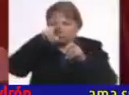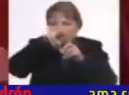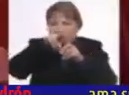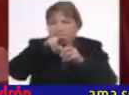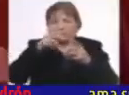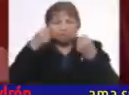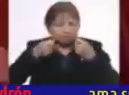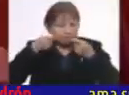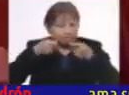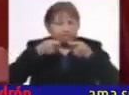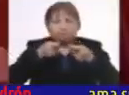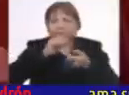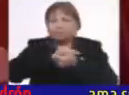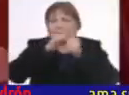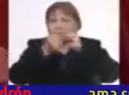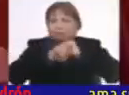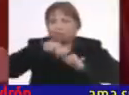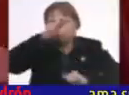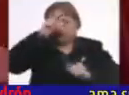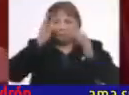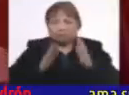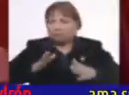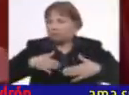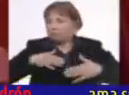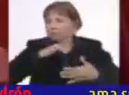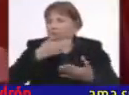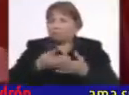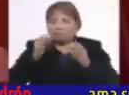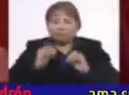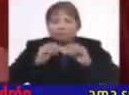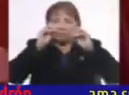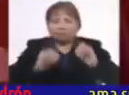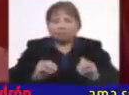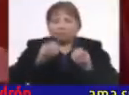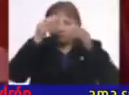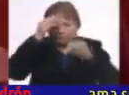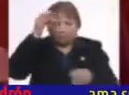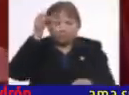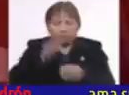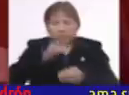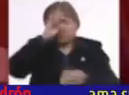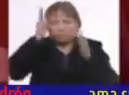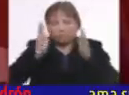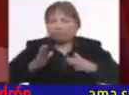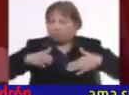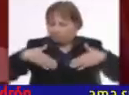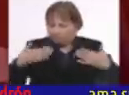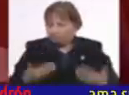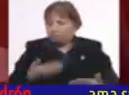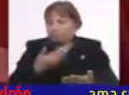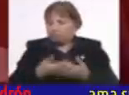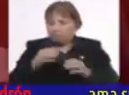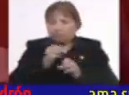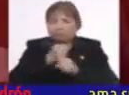luchando para que la situación cambie nuestro país y poder devolverle al pueblo peruano de que si es posible que